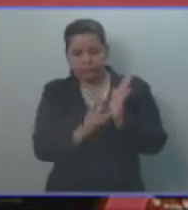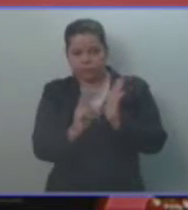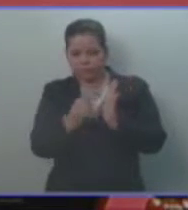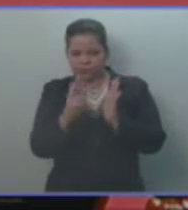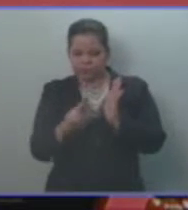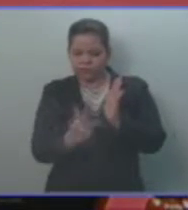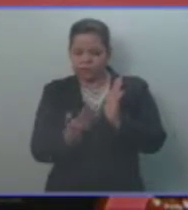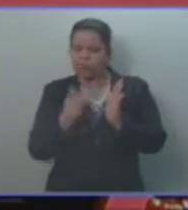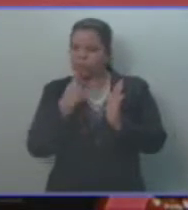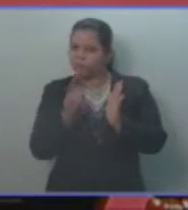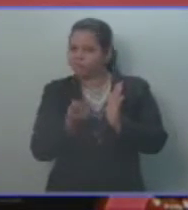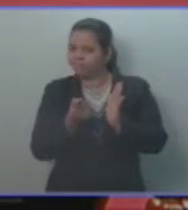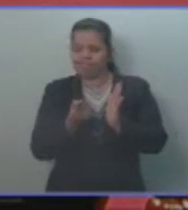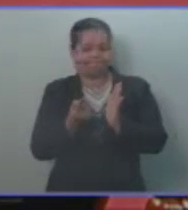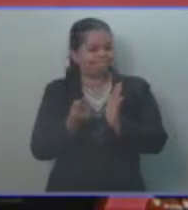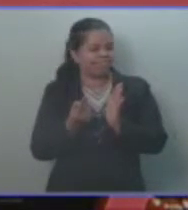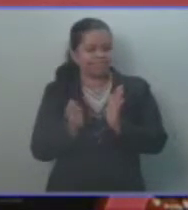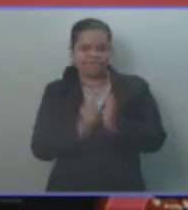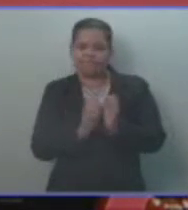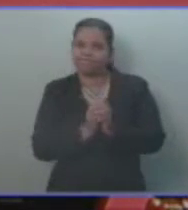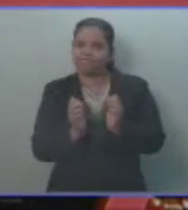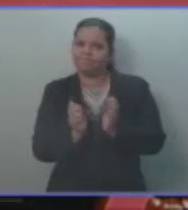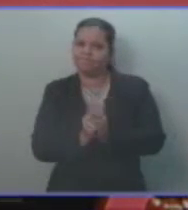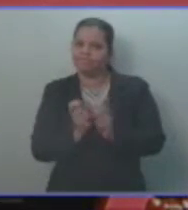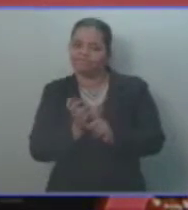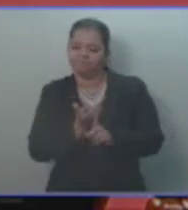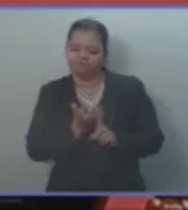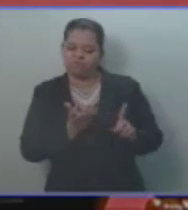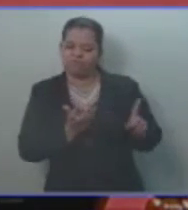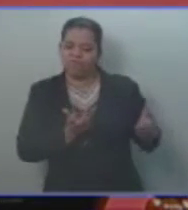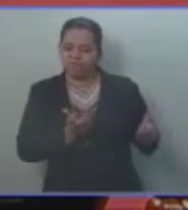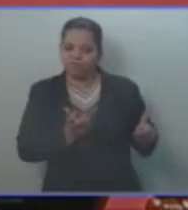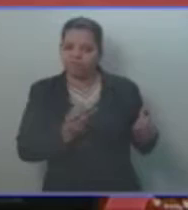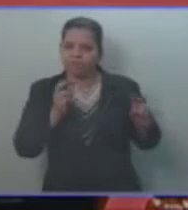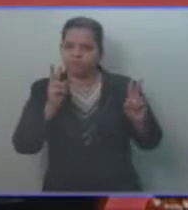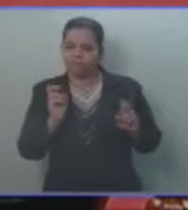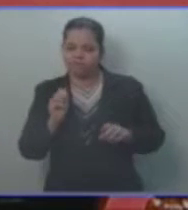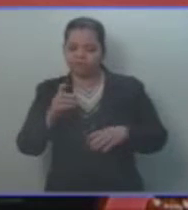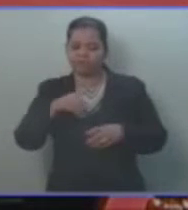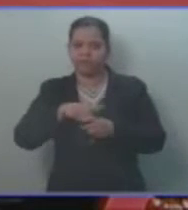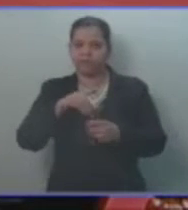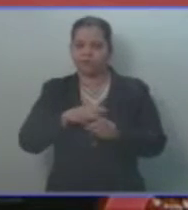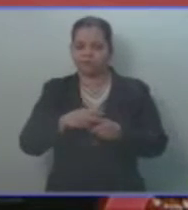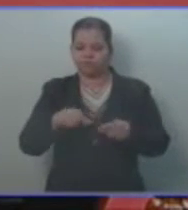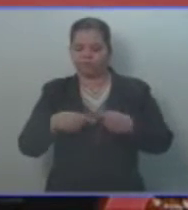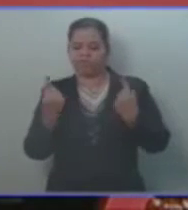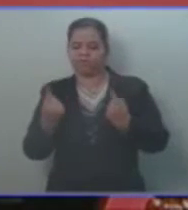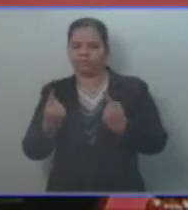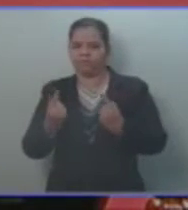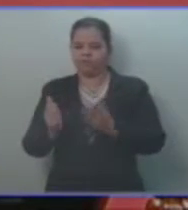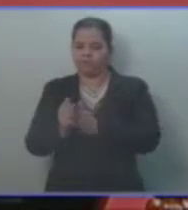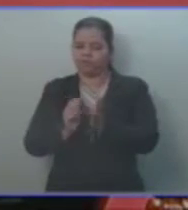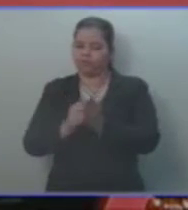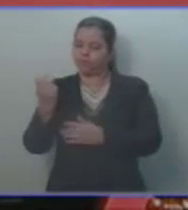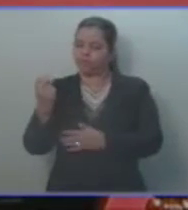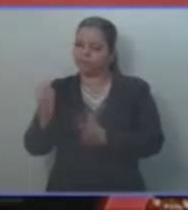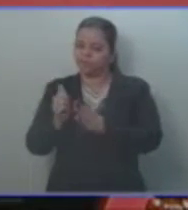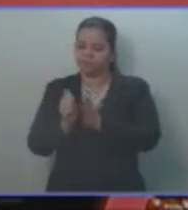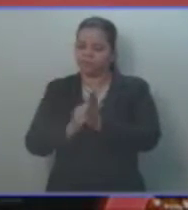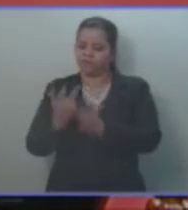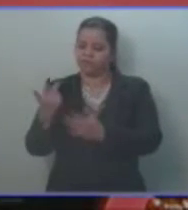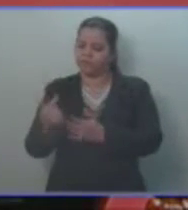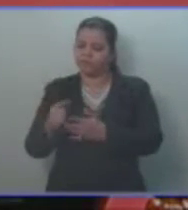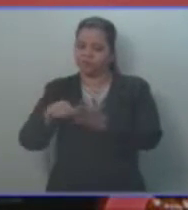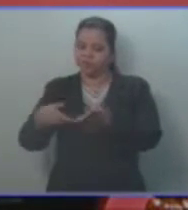clara discriminación en razón de discapacidad y contravienen el artículo 12 y 13 de la Convención sobre los Derechos de las Personas